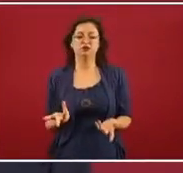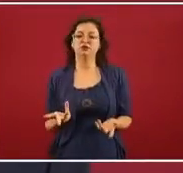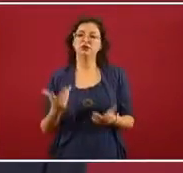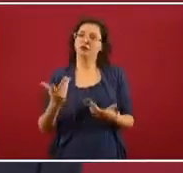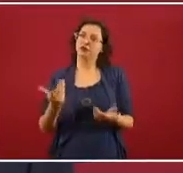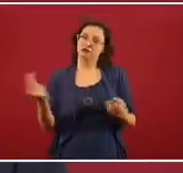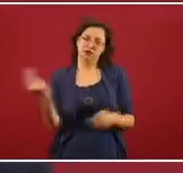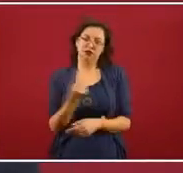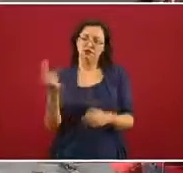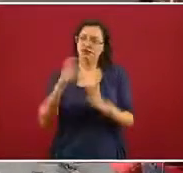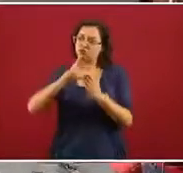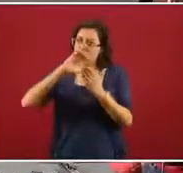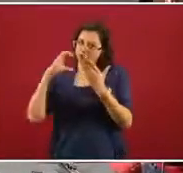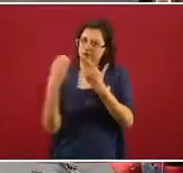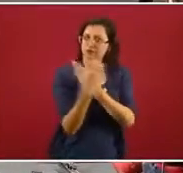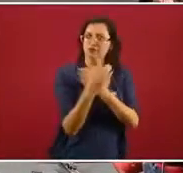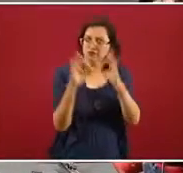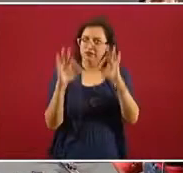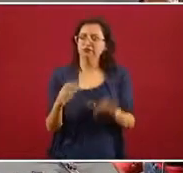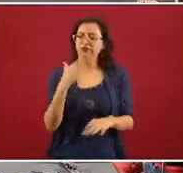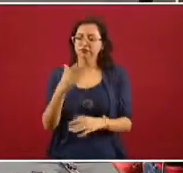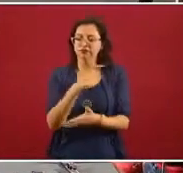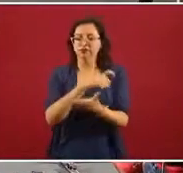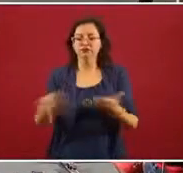no están etiquetadas.